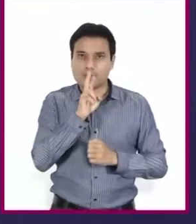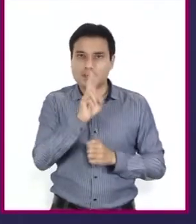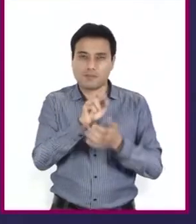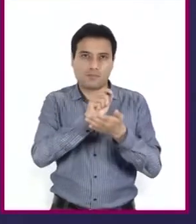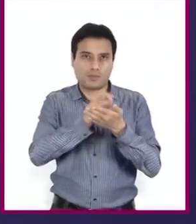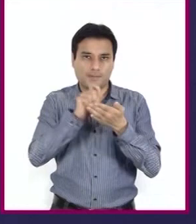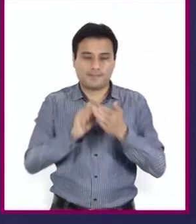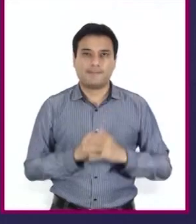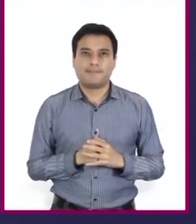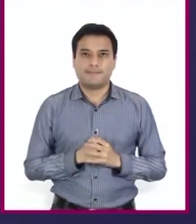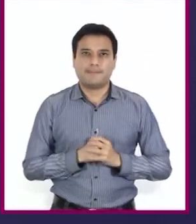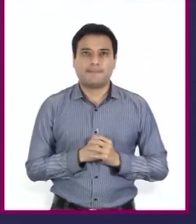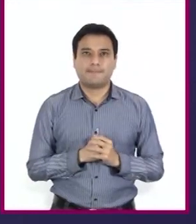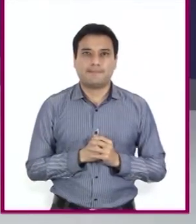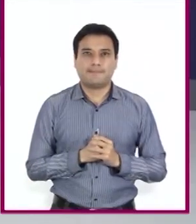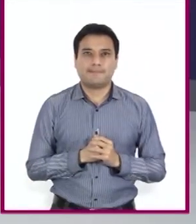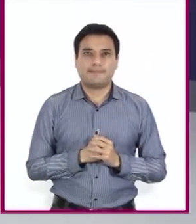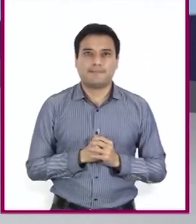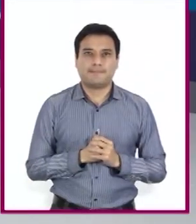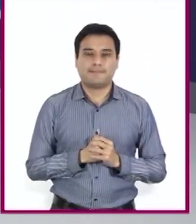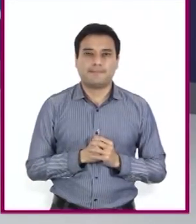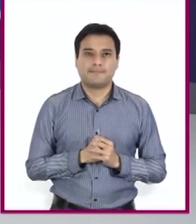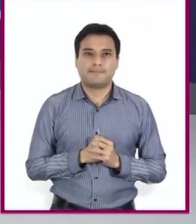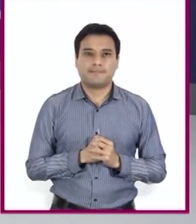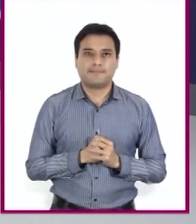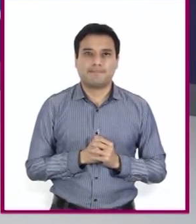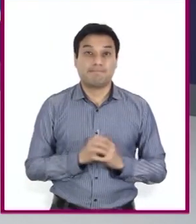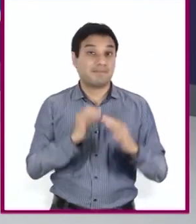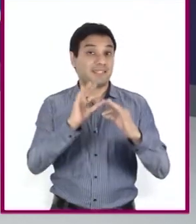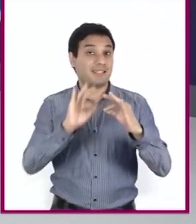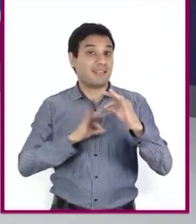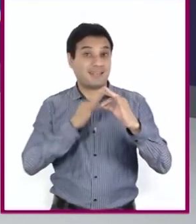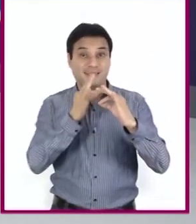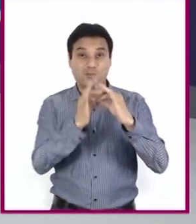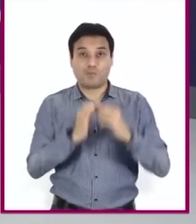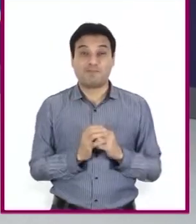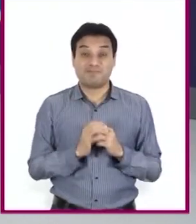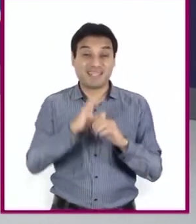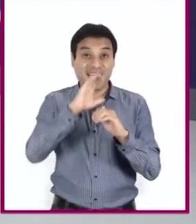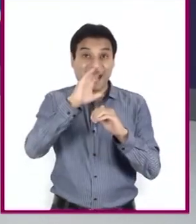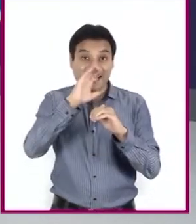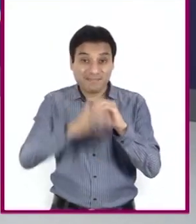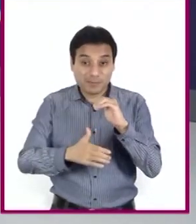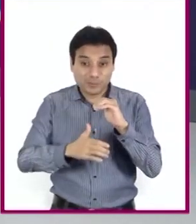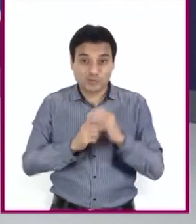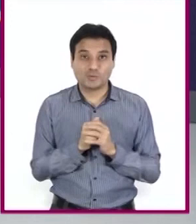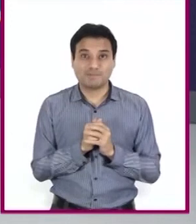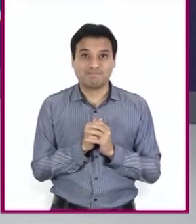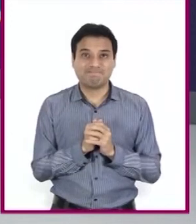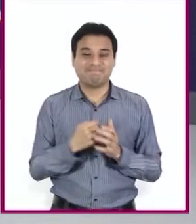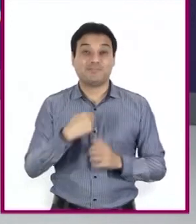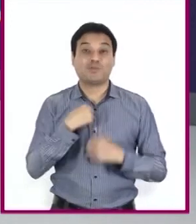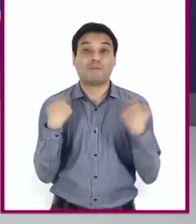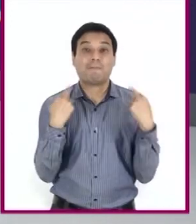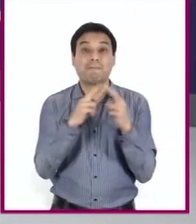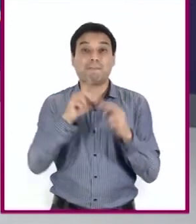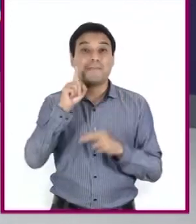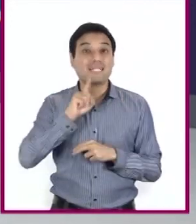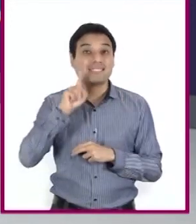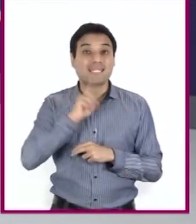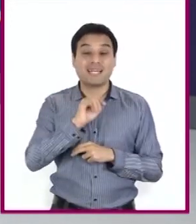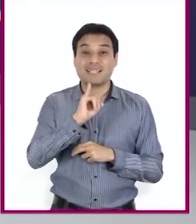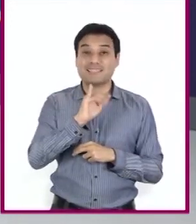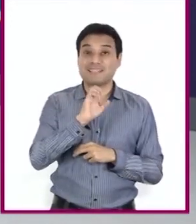logro de este aprendizaje esperado. ¡Listo! Terminamos. Soy la maestra Isabel